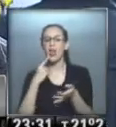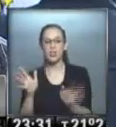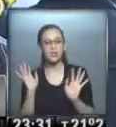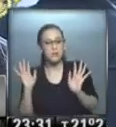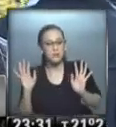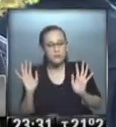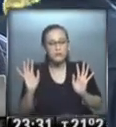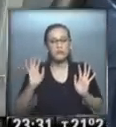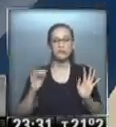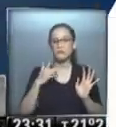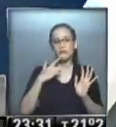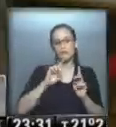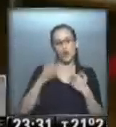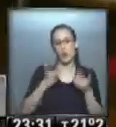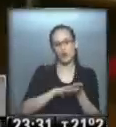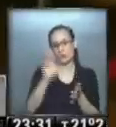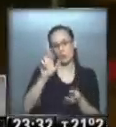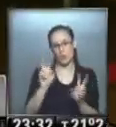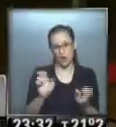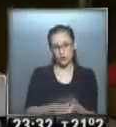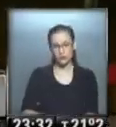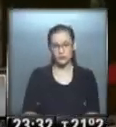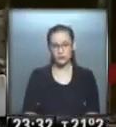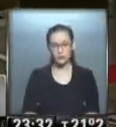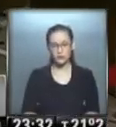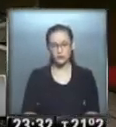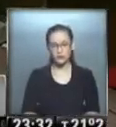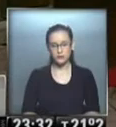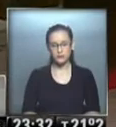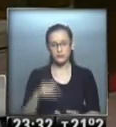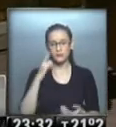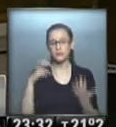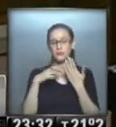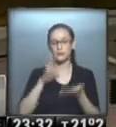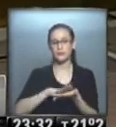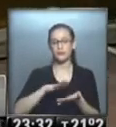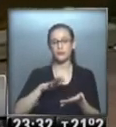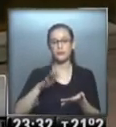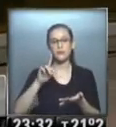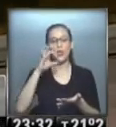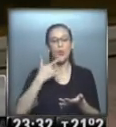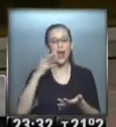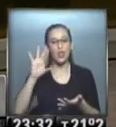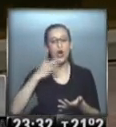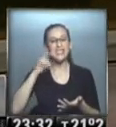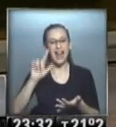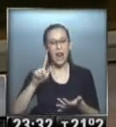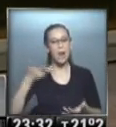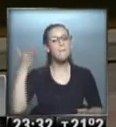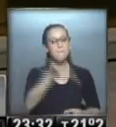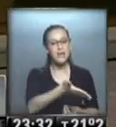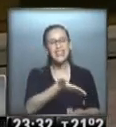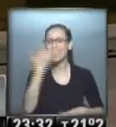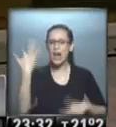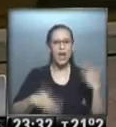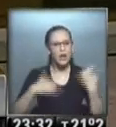expresiones públicas de la señora. El procurador fiscal ante la Corte Suprema, Eduardo Casal, pidió al tribunal una revisión